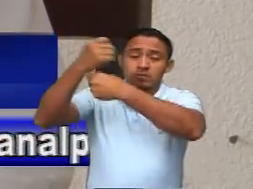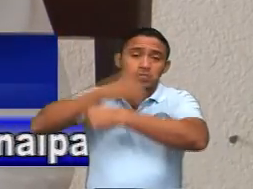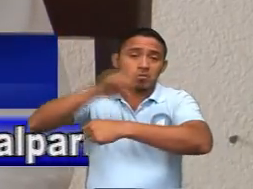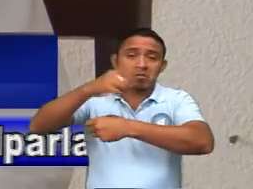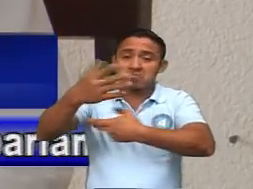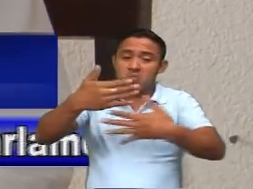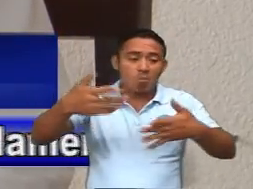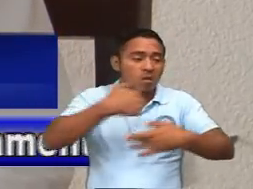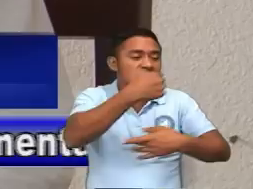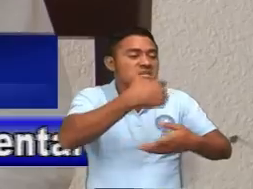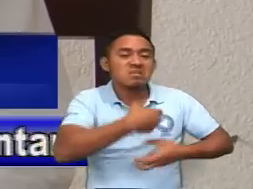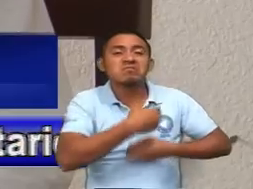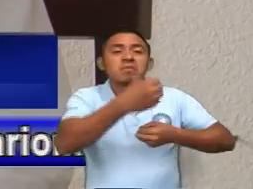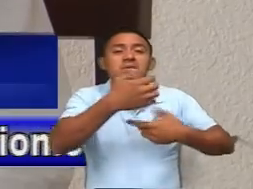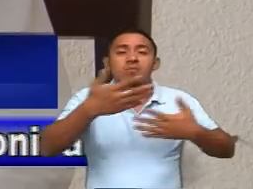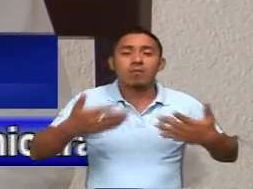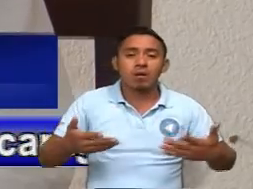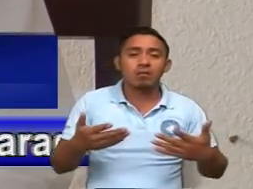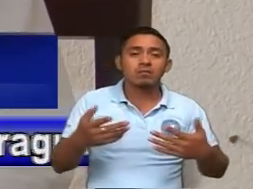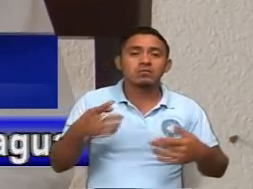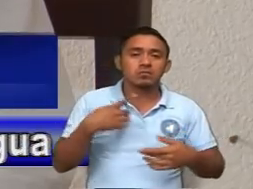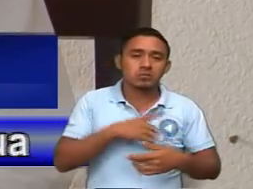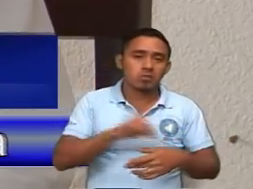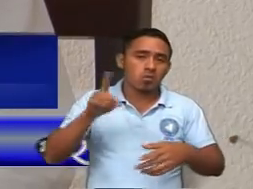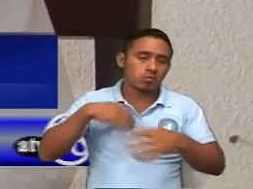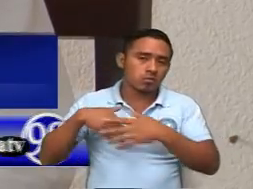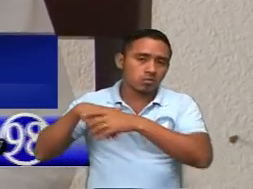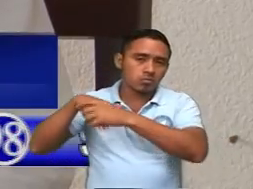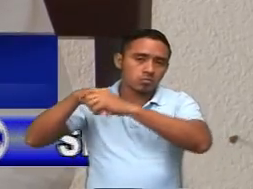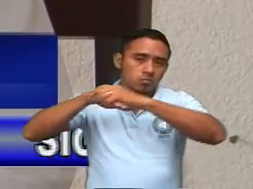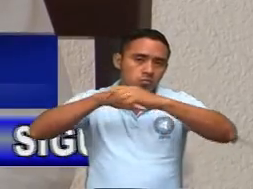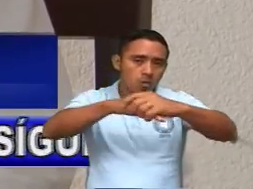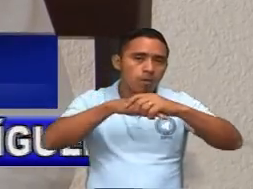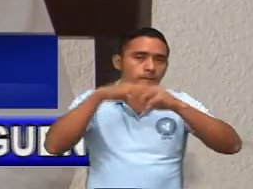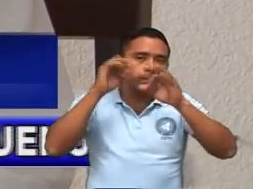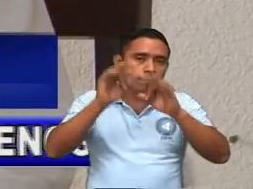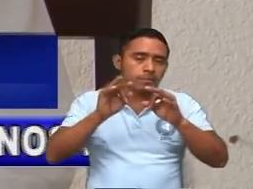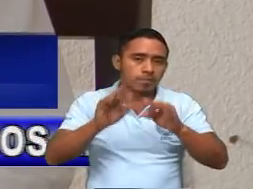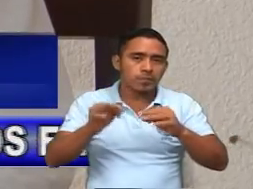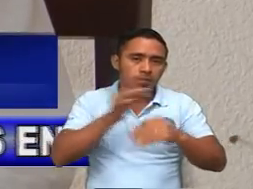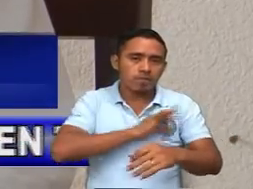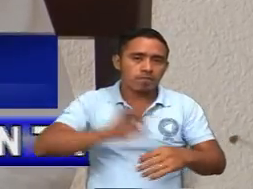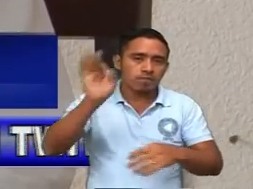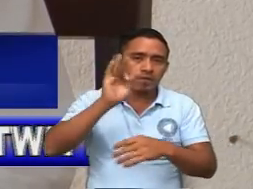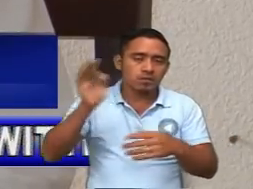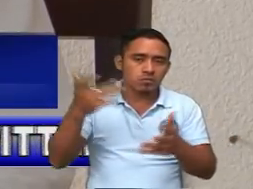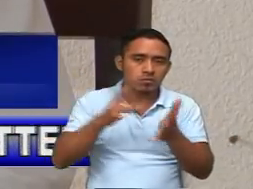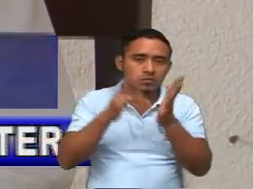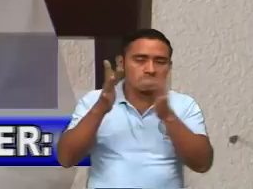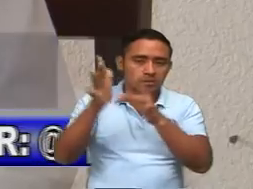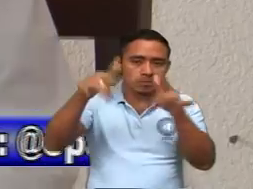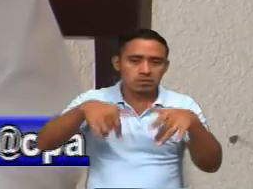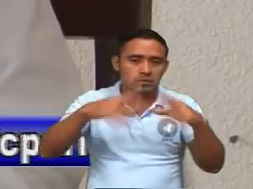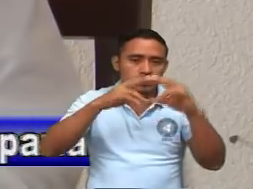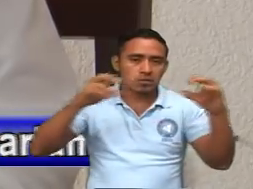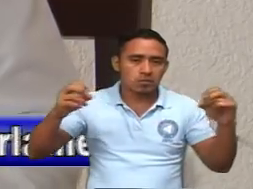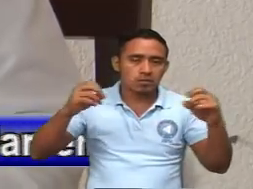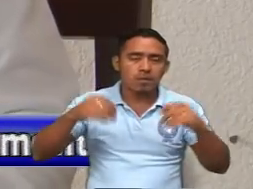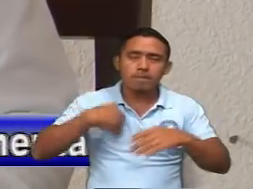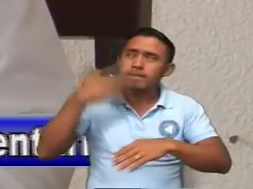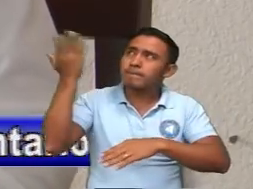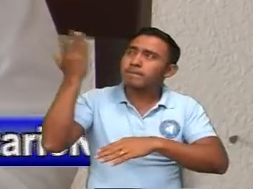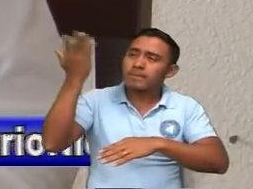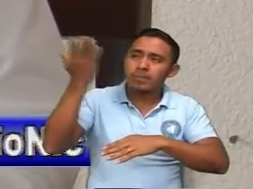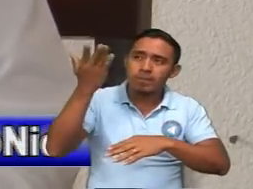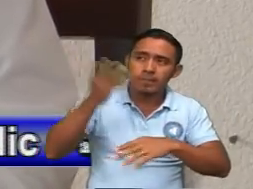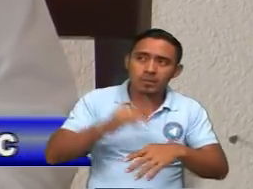nadie. Tenemos que agarrarnos de la mano del Señor con esa convicción de fe que nos caracteriza a los cristianos nicaragüenses y pedirle